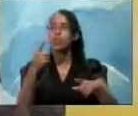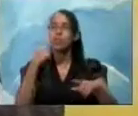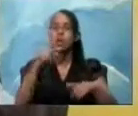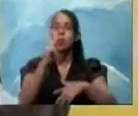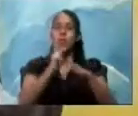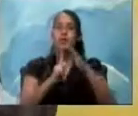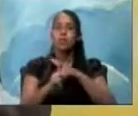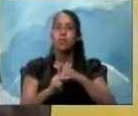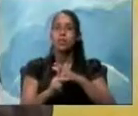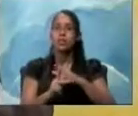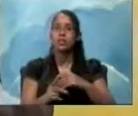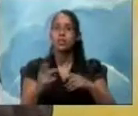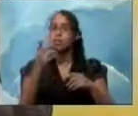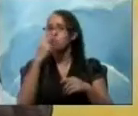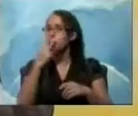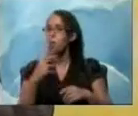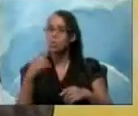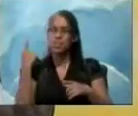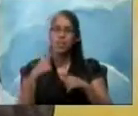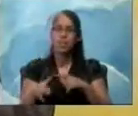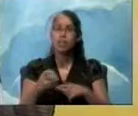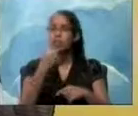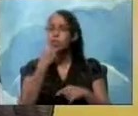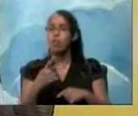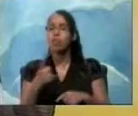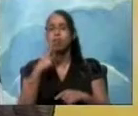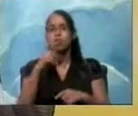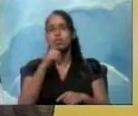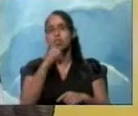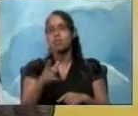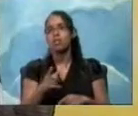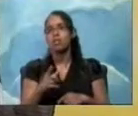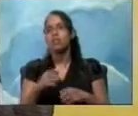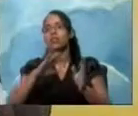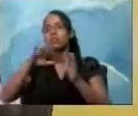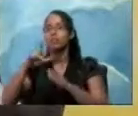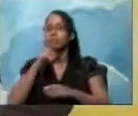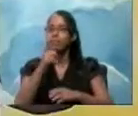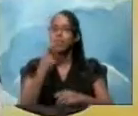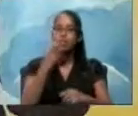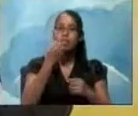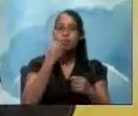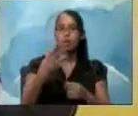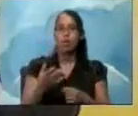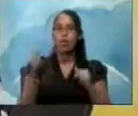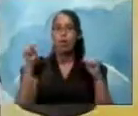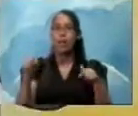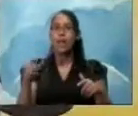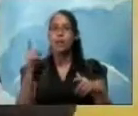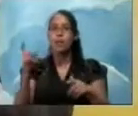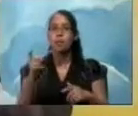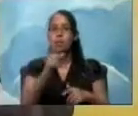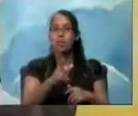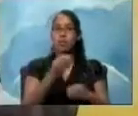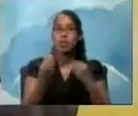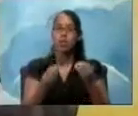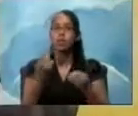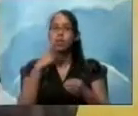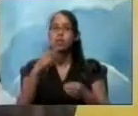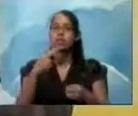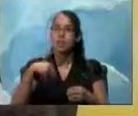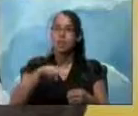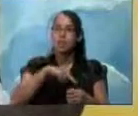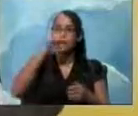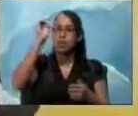Isaías, pobre de aquel que a lo bueno le dice malo y a lo malo le dice bueno. Estas personas, como decía nuestro